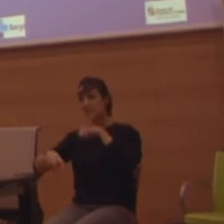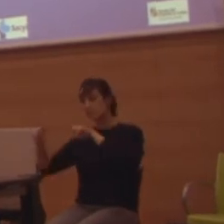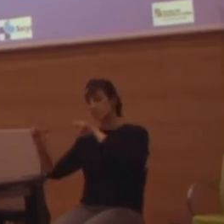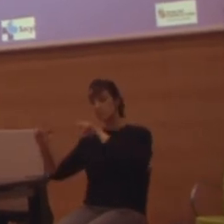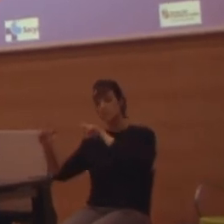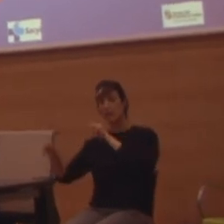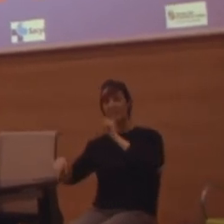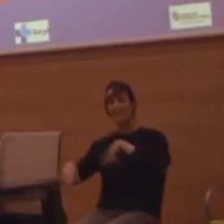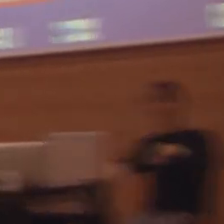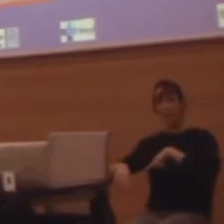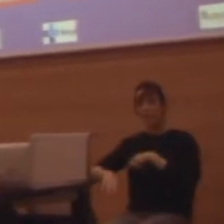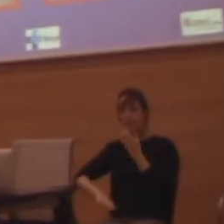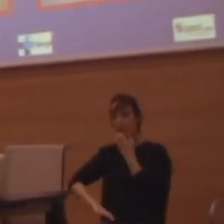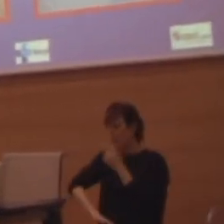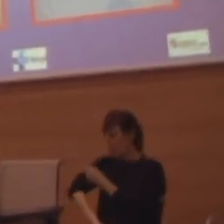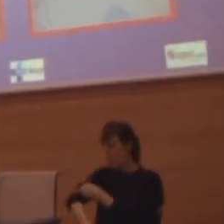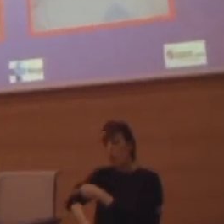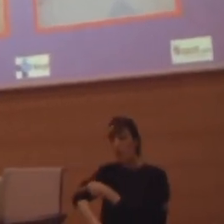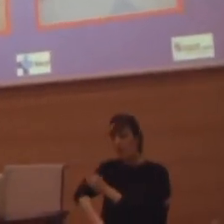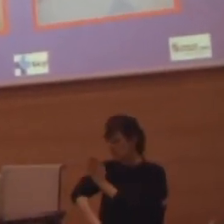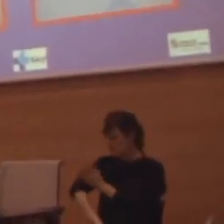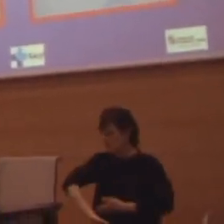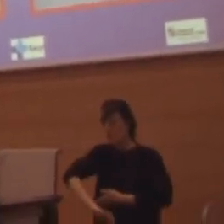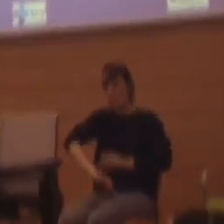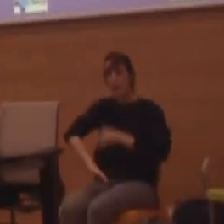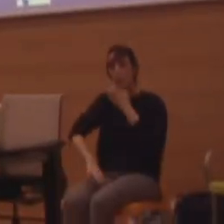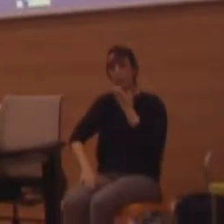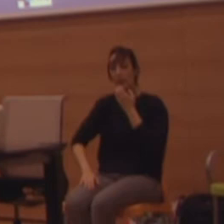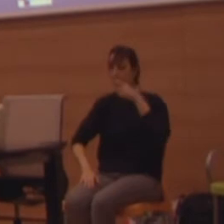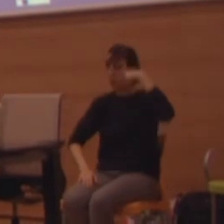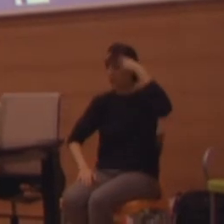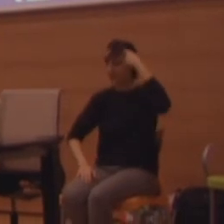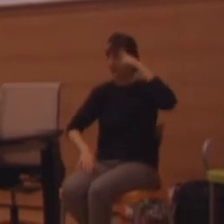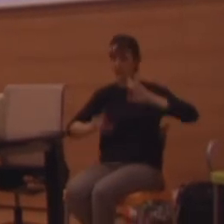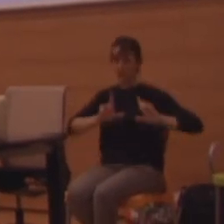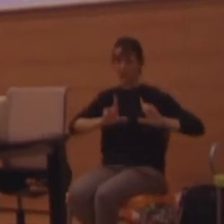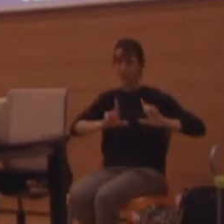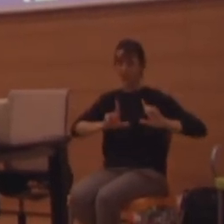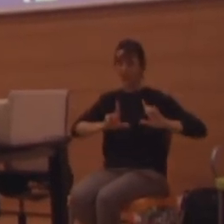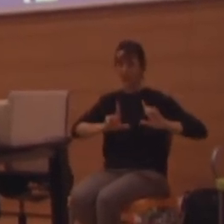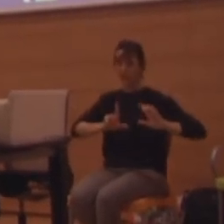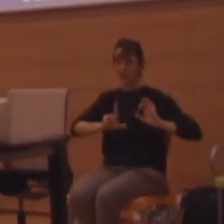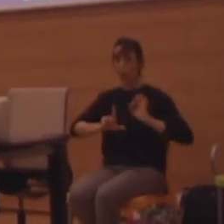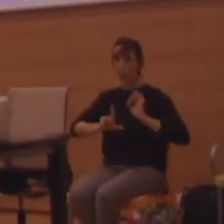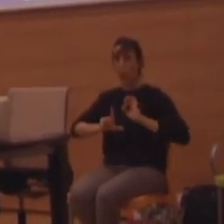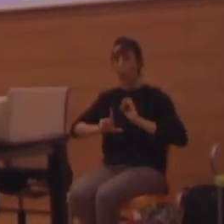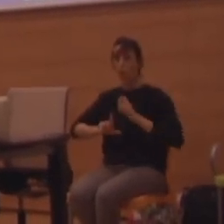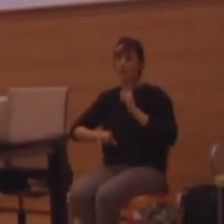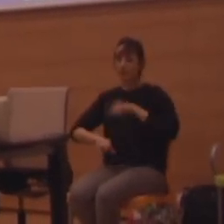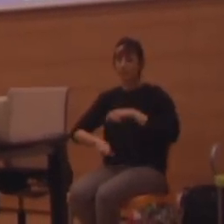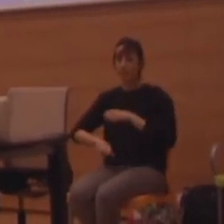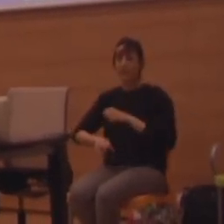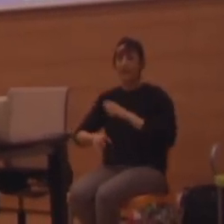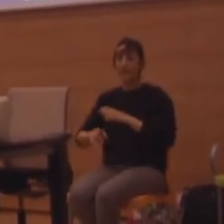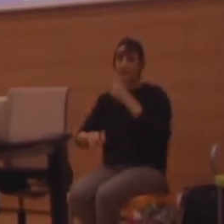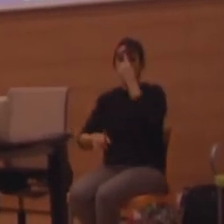amputaciones por debajo de la rodilla, como en la diapositiva de la izquierda de abajo, o amputaciones por encima de la rodilla,